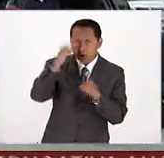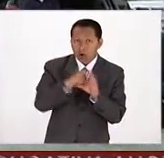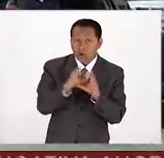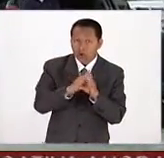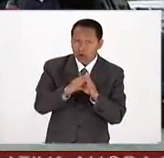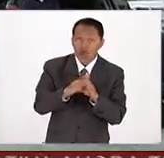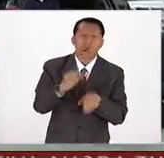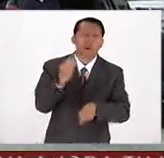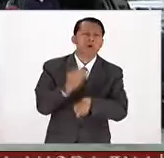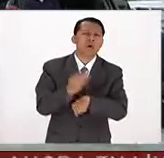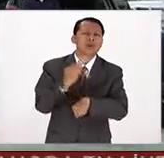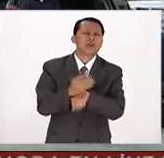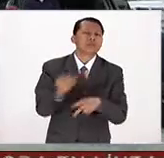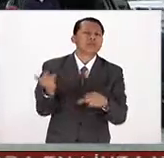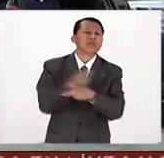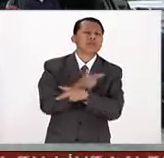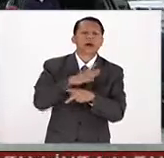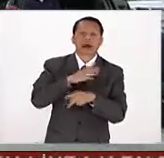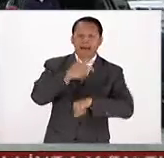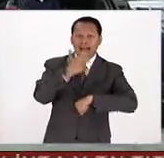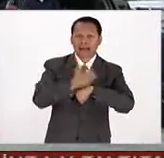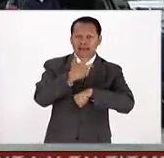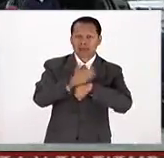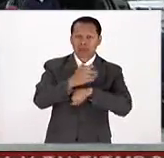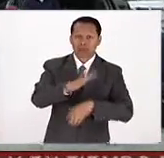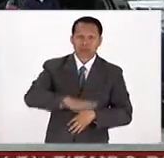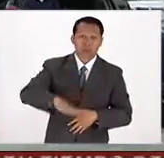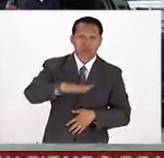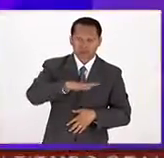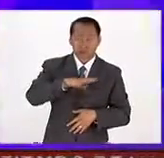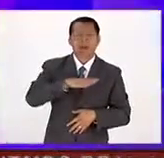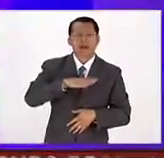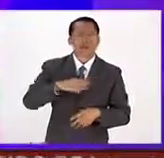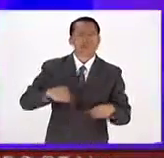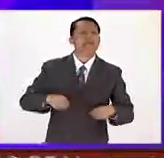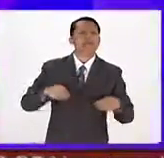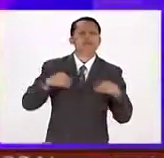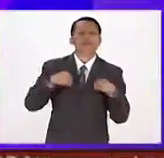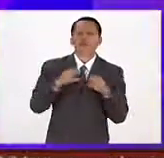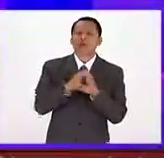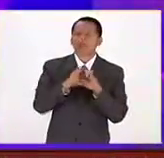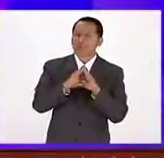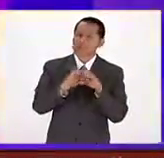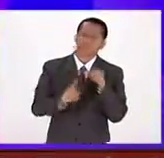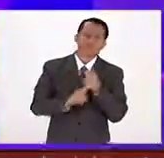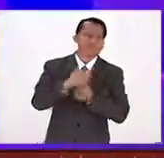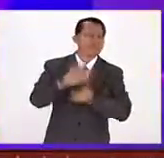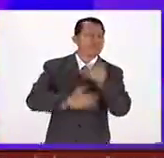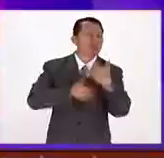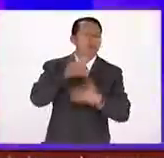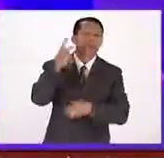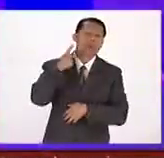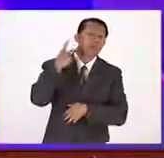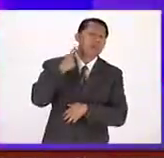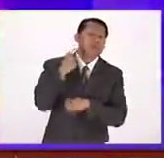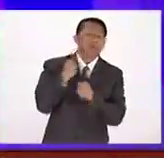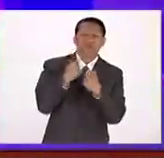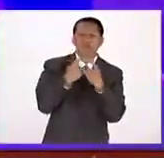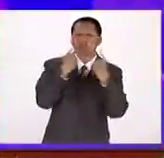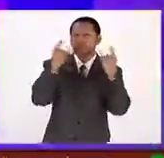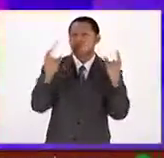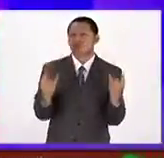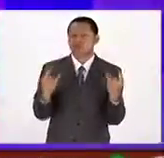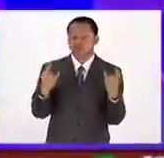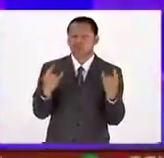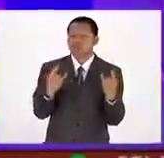estos momentos los Estados Unidos vive no solamente una de las crisis políticas más importantes también de su historia, y que si